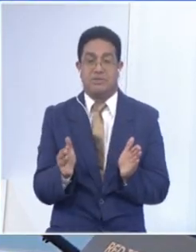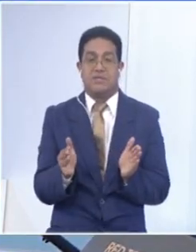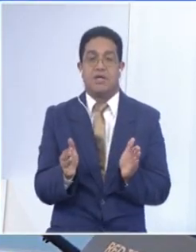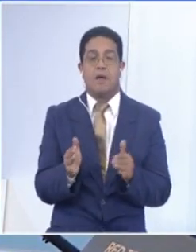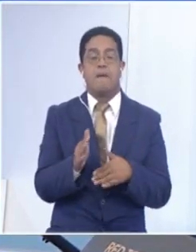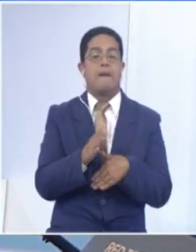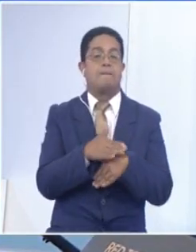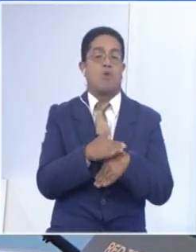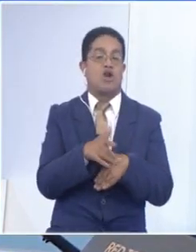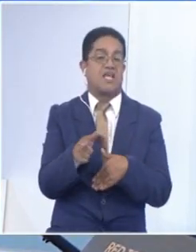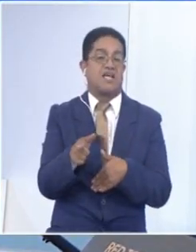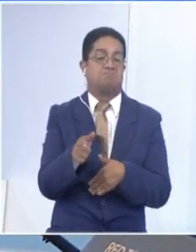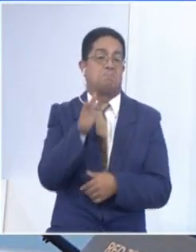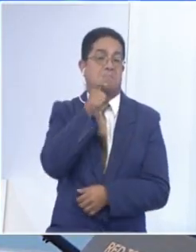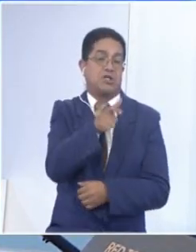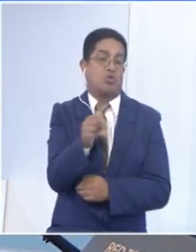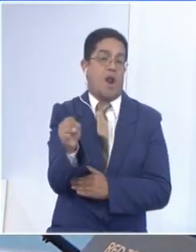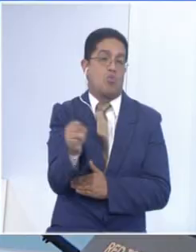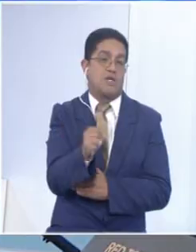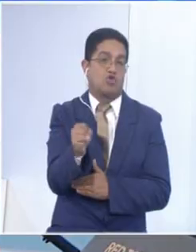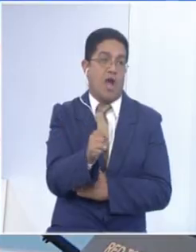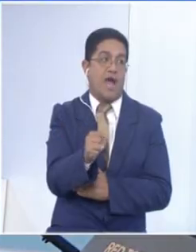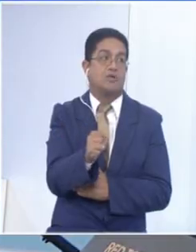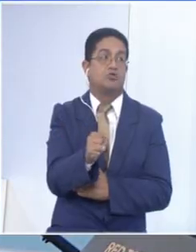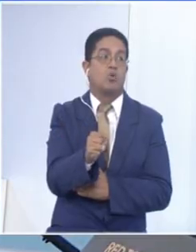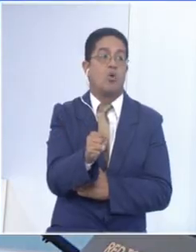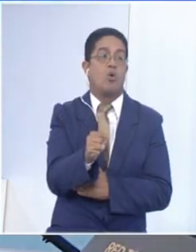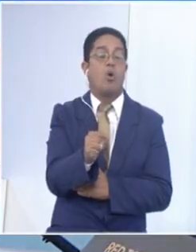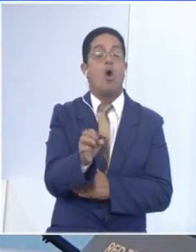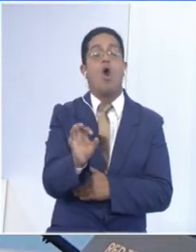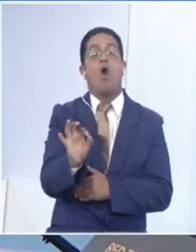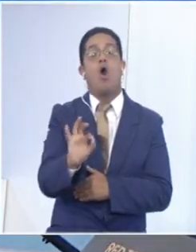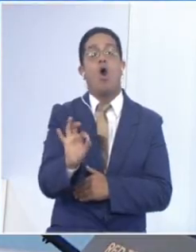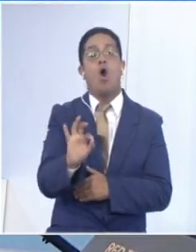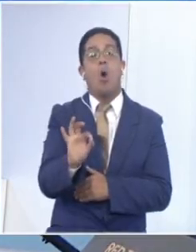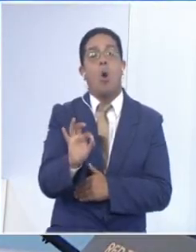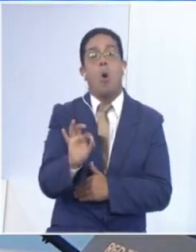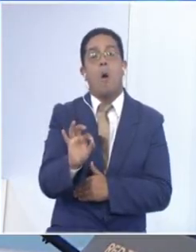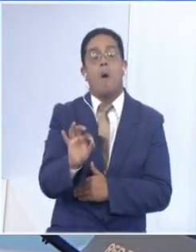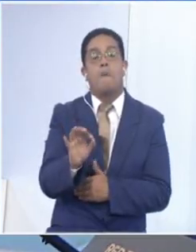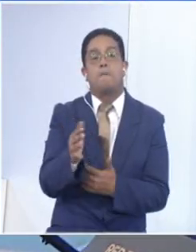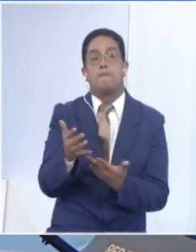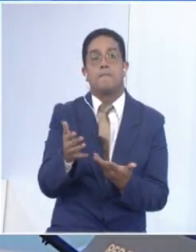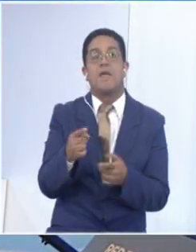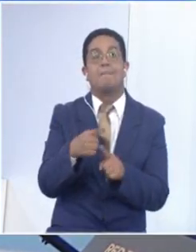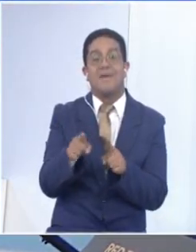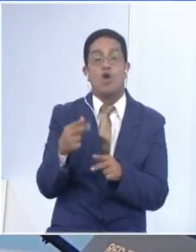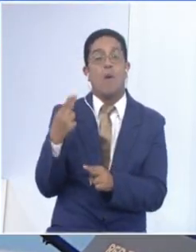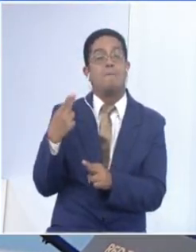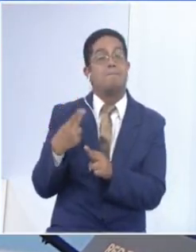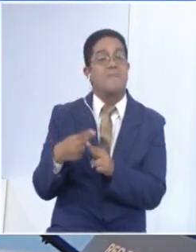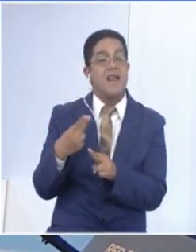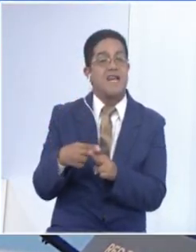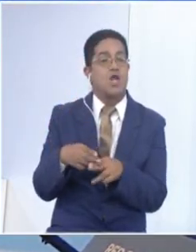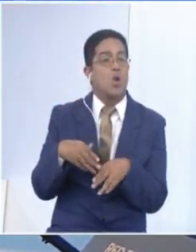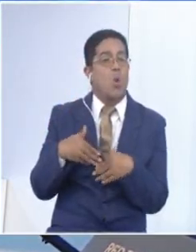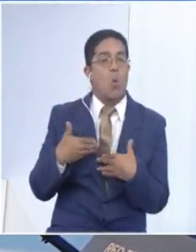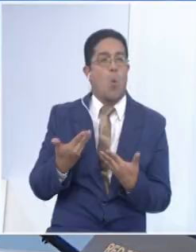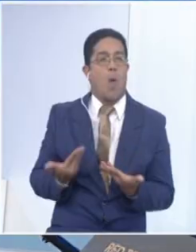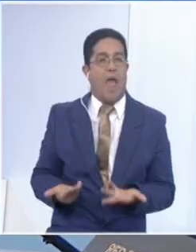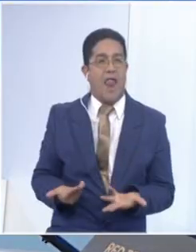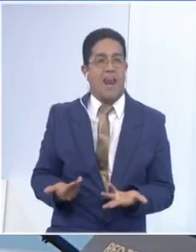porque no se diagnosticó a tiempo o se pasó inadvertido el diagnóstico. Pero aquí el peligro en estos dolores